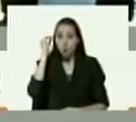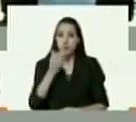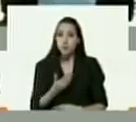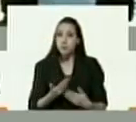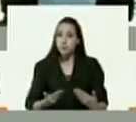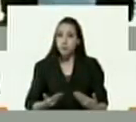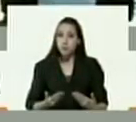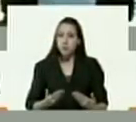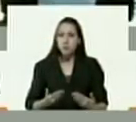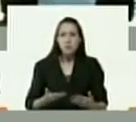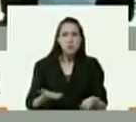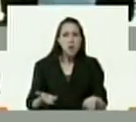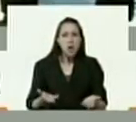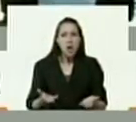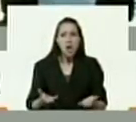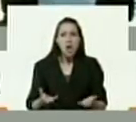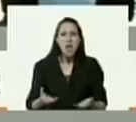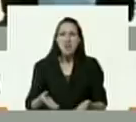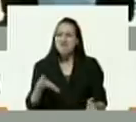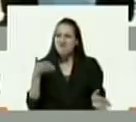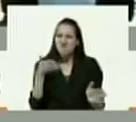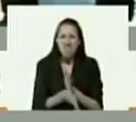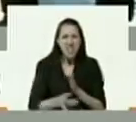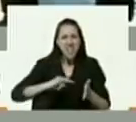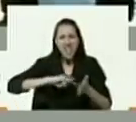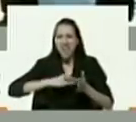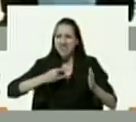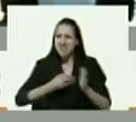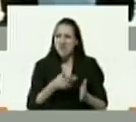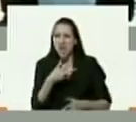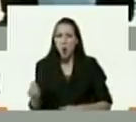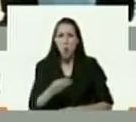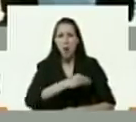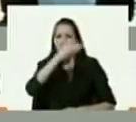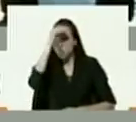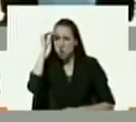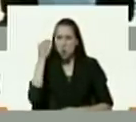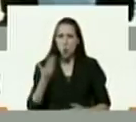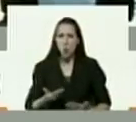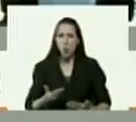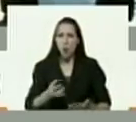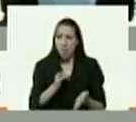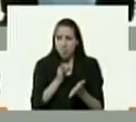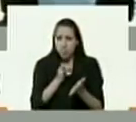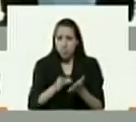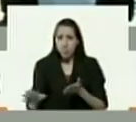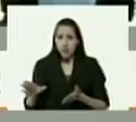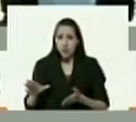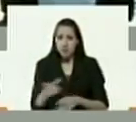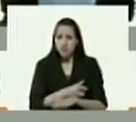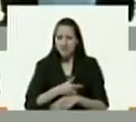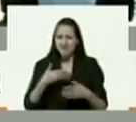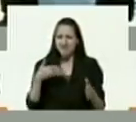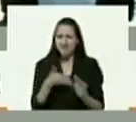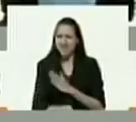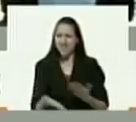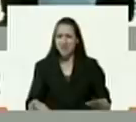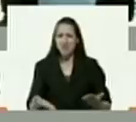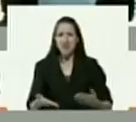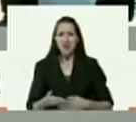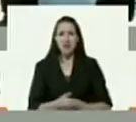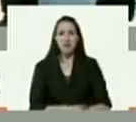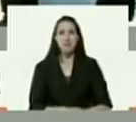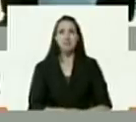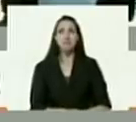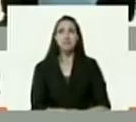Quizá esto se perdió en la traducción. ¿Qué significa no more Trump? ¿Que se vaya de la presidencia? ¿Qué significa?